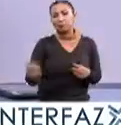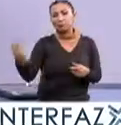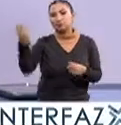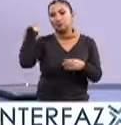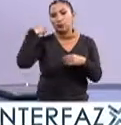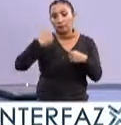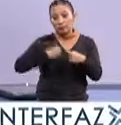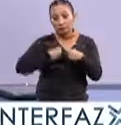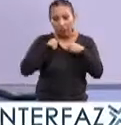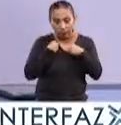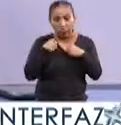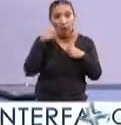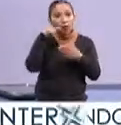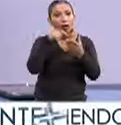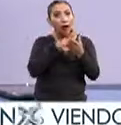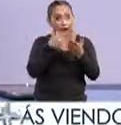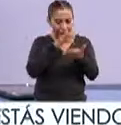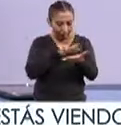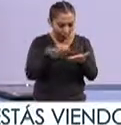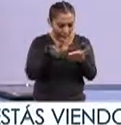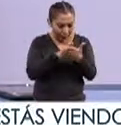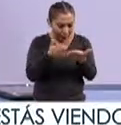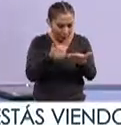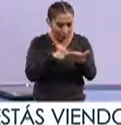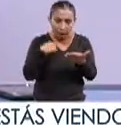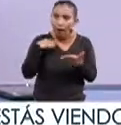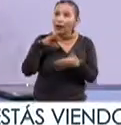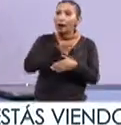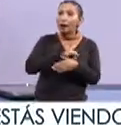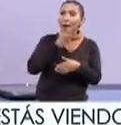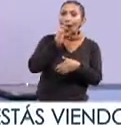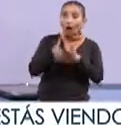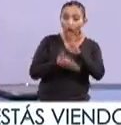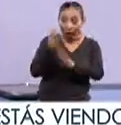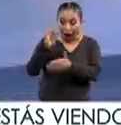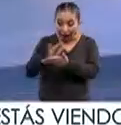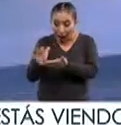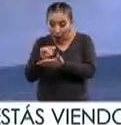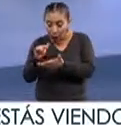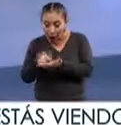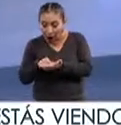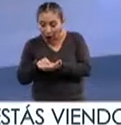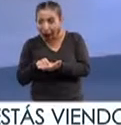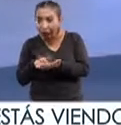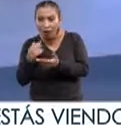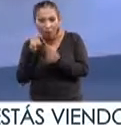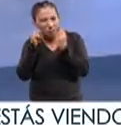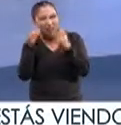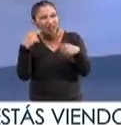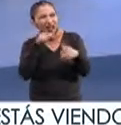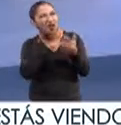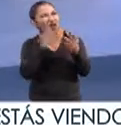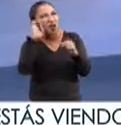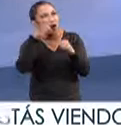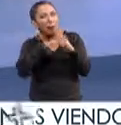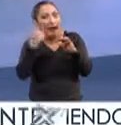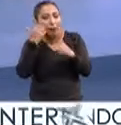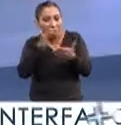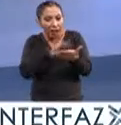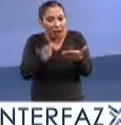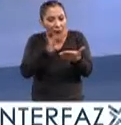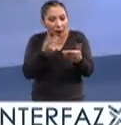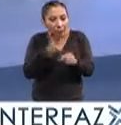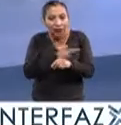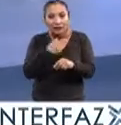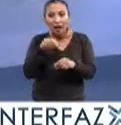Estábamos viviendo las escenas que leíamos en el libro y preferíamos irnos a leer a algún lugar. Claro. No nos importaba estar ahí, queríamos seguir leyendo